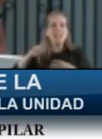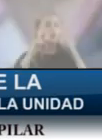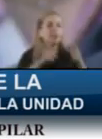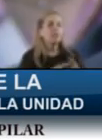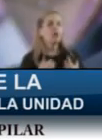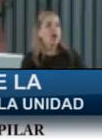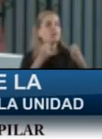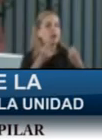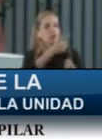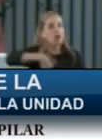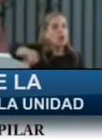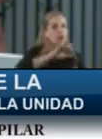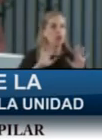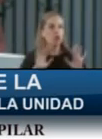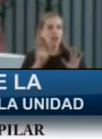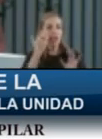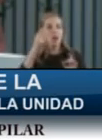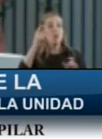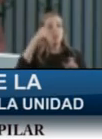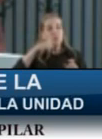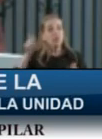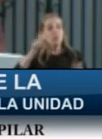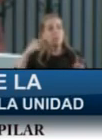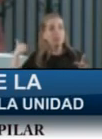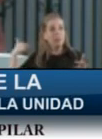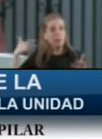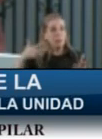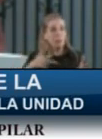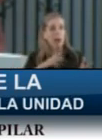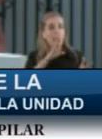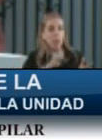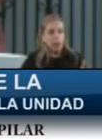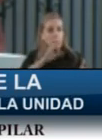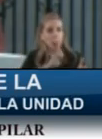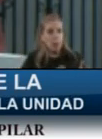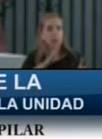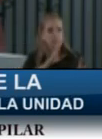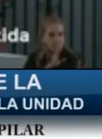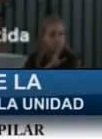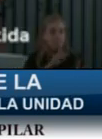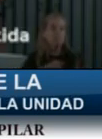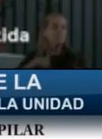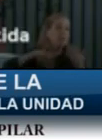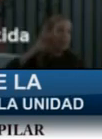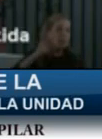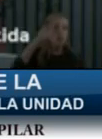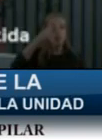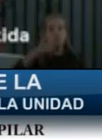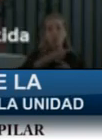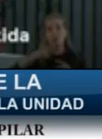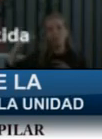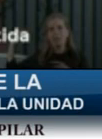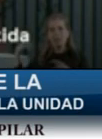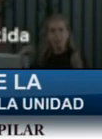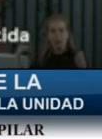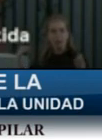pobreza. Venimos soportando en los últimos meses, pero sobre todo de manera pública y feroz, en la última semana, una embestida